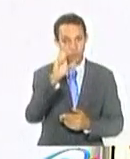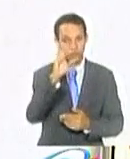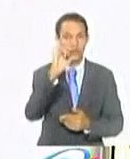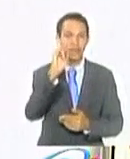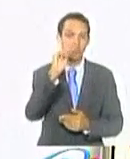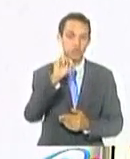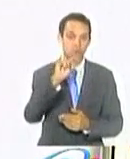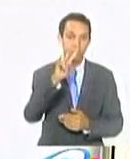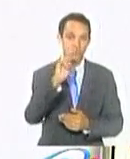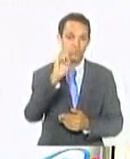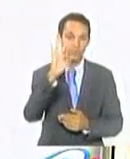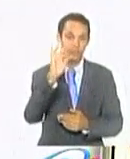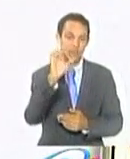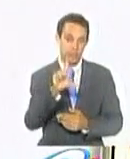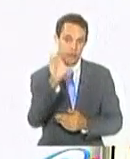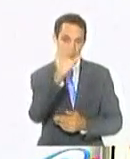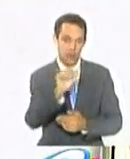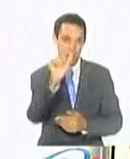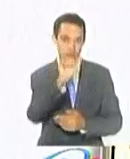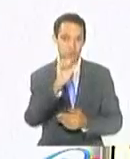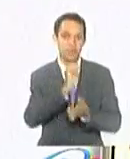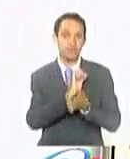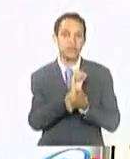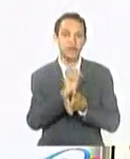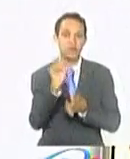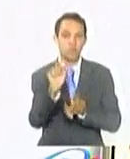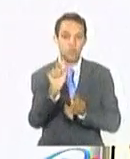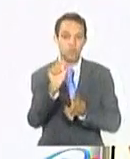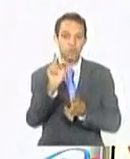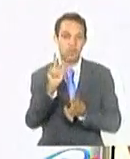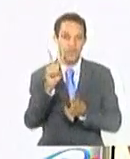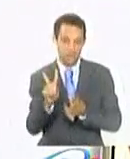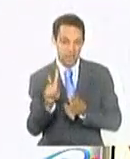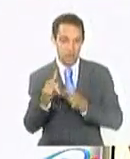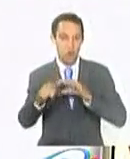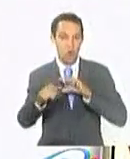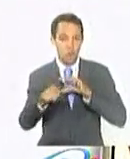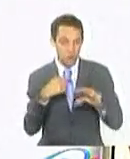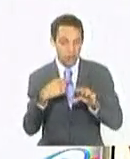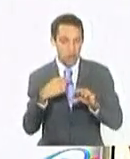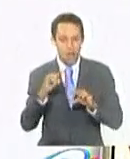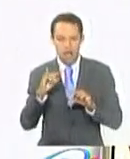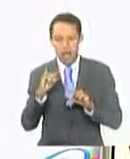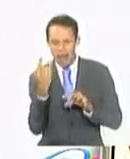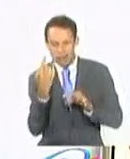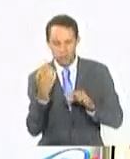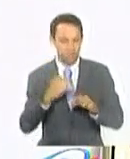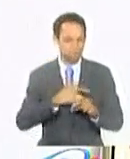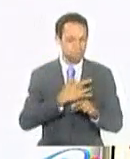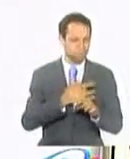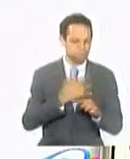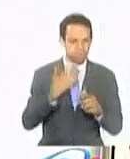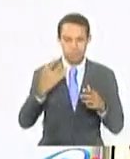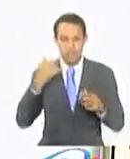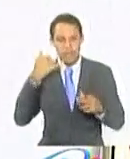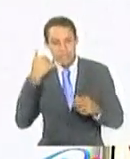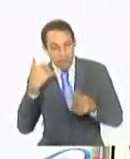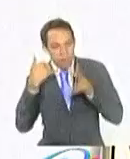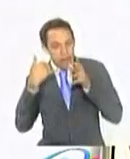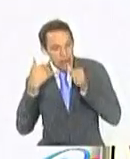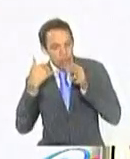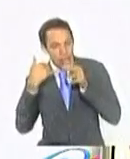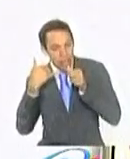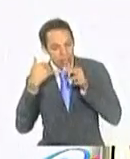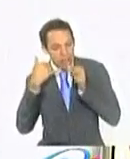fe.tv es el correo por el cual ustedes pueden seguir en cualquier momento cuando se acuerden de hacer alguna llamada cuando se acuerden de hacer